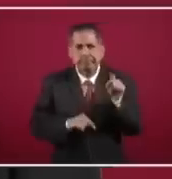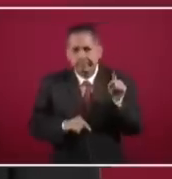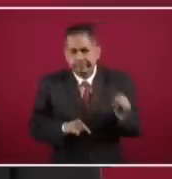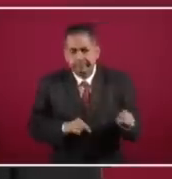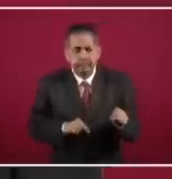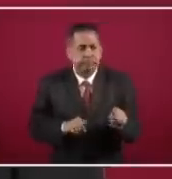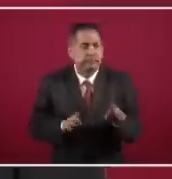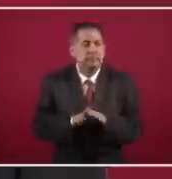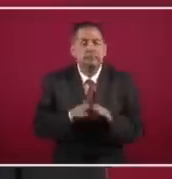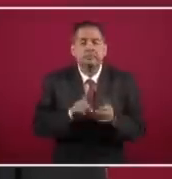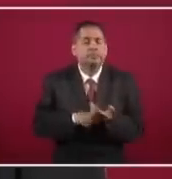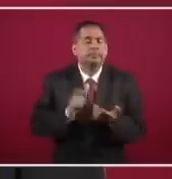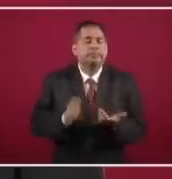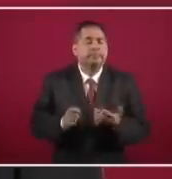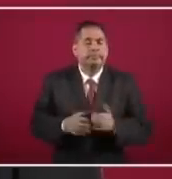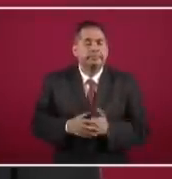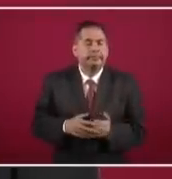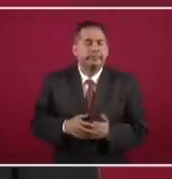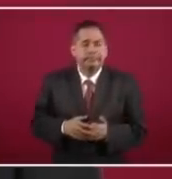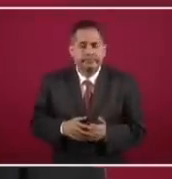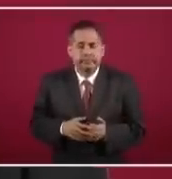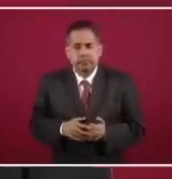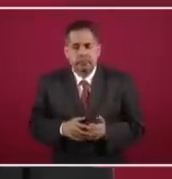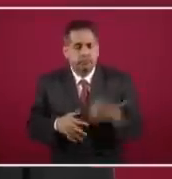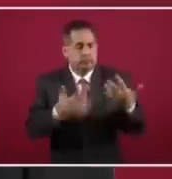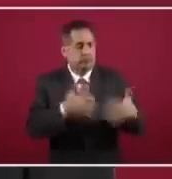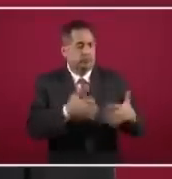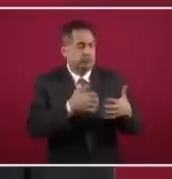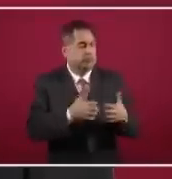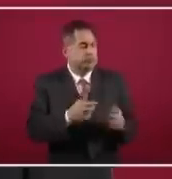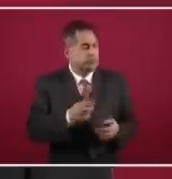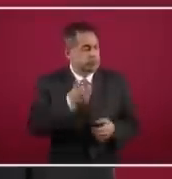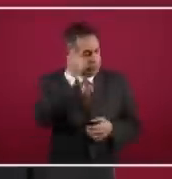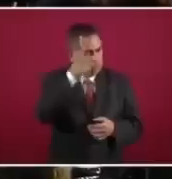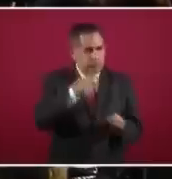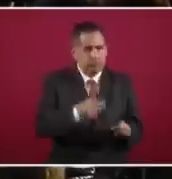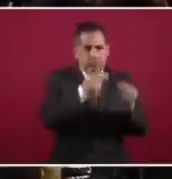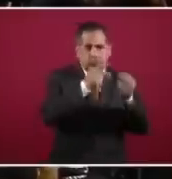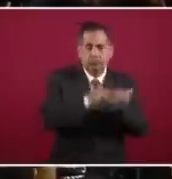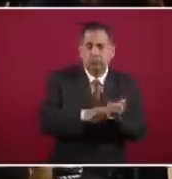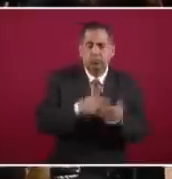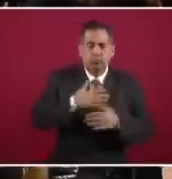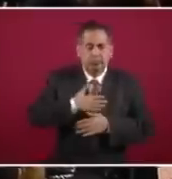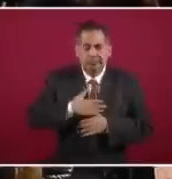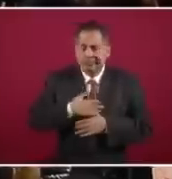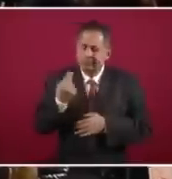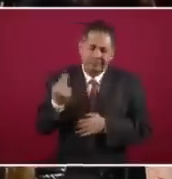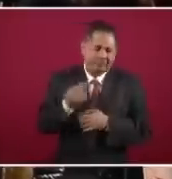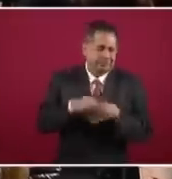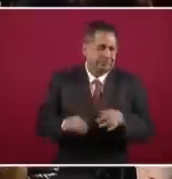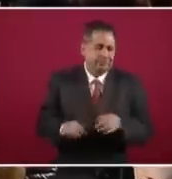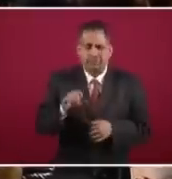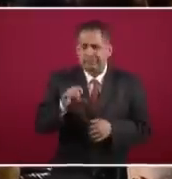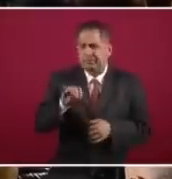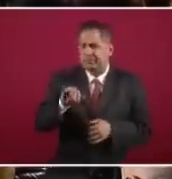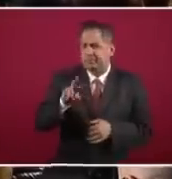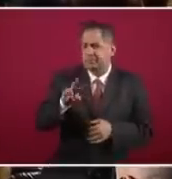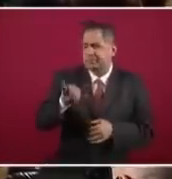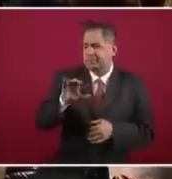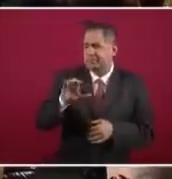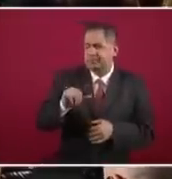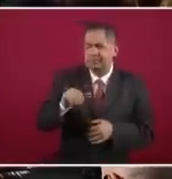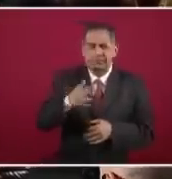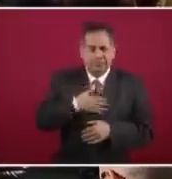la función del empresariado, sobre todo la dimensión cívica y social que deben